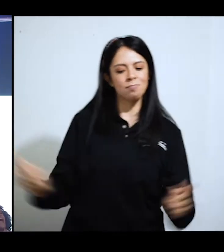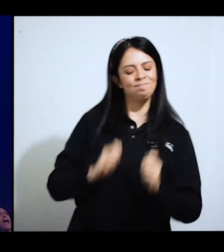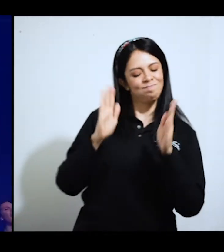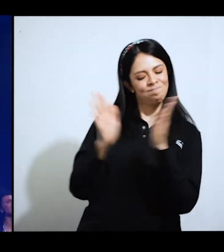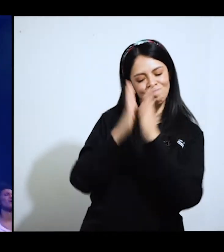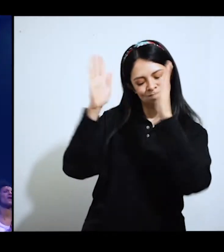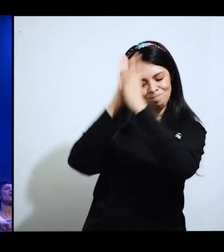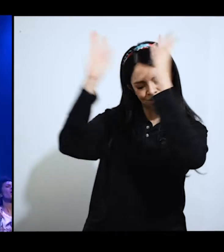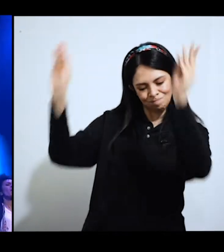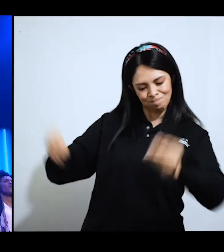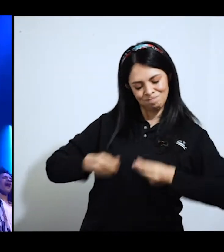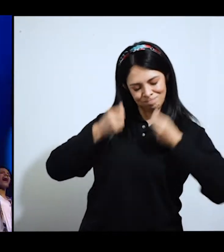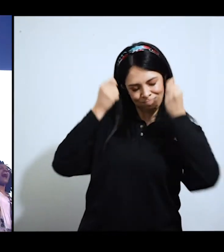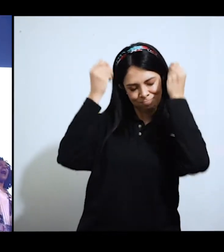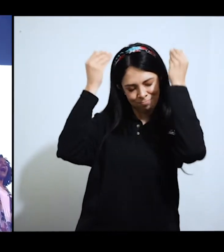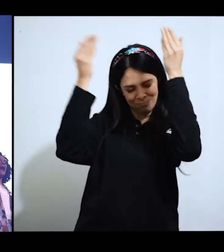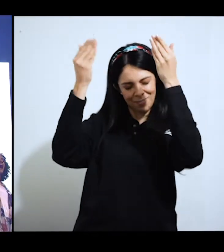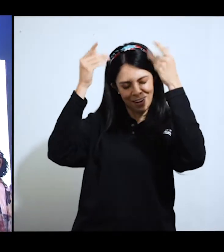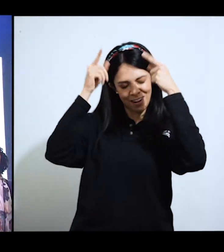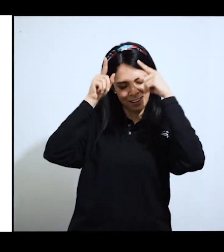¡Aleluya!